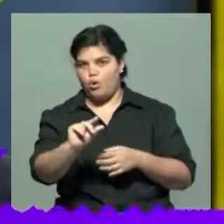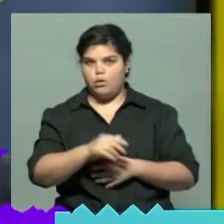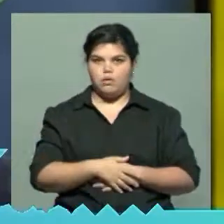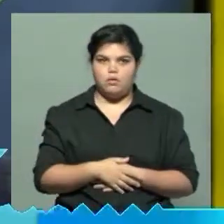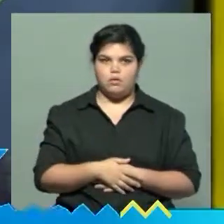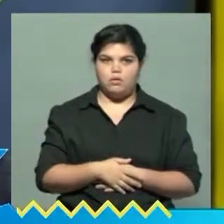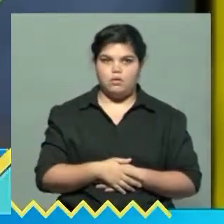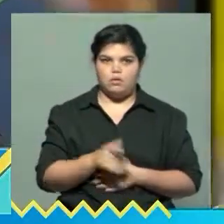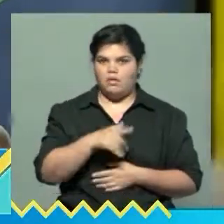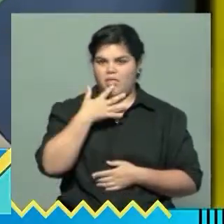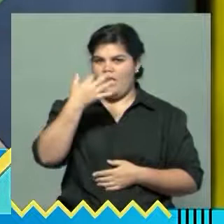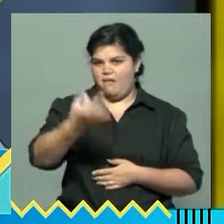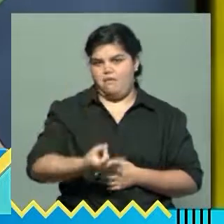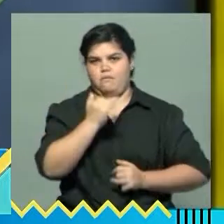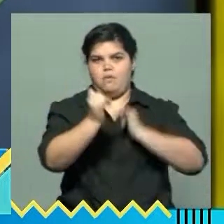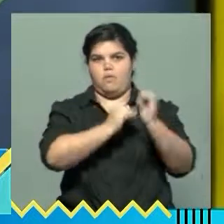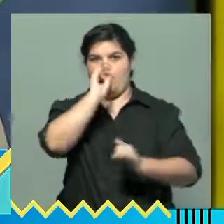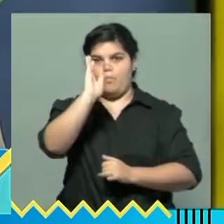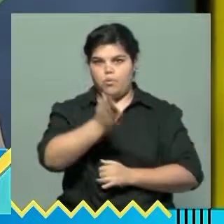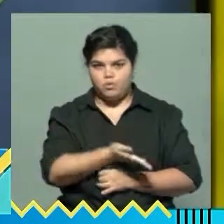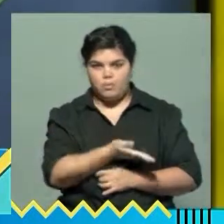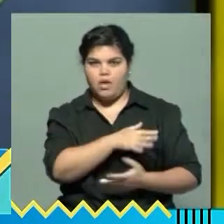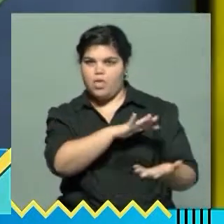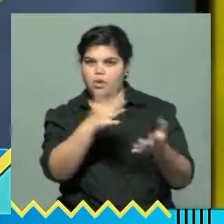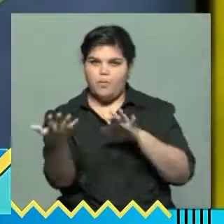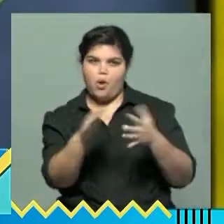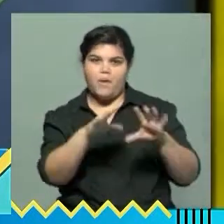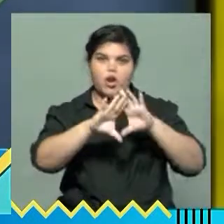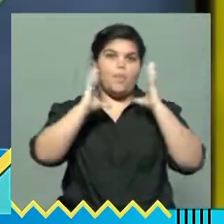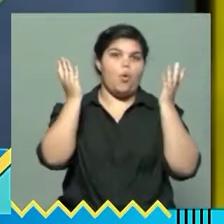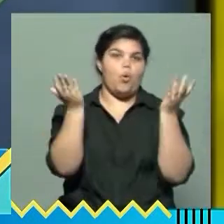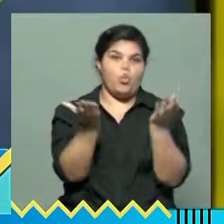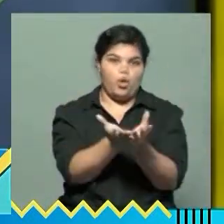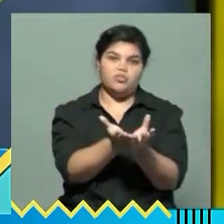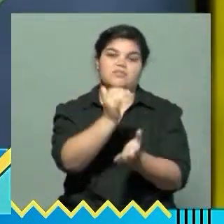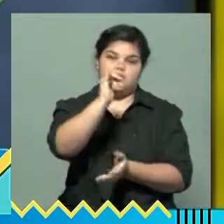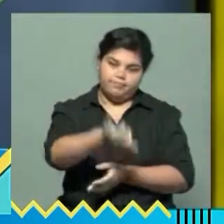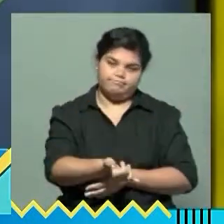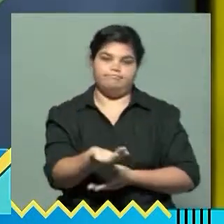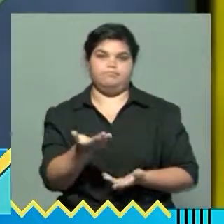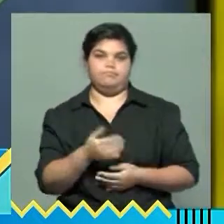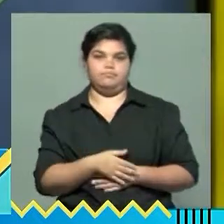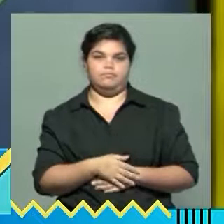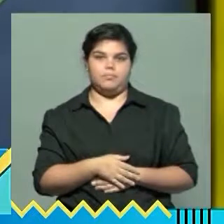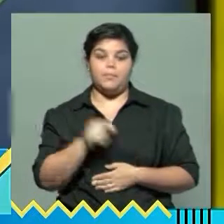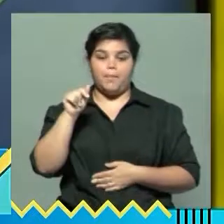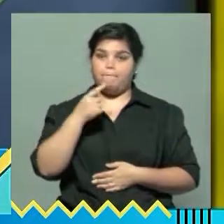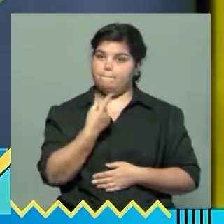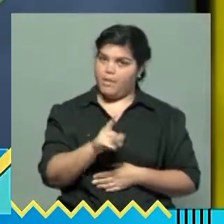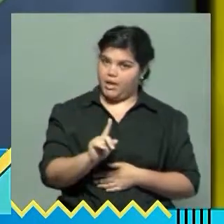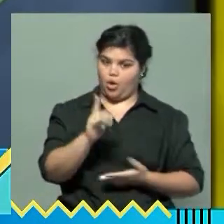En teoría, en promedio, en la población del mundo, sí. Ahora, si comparamos